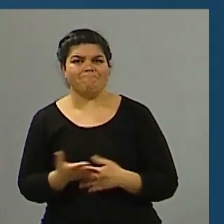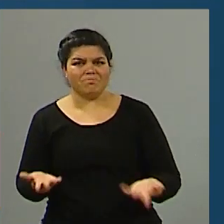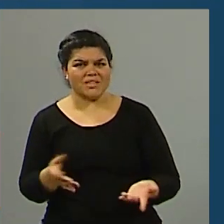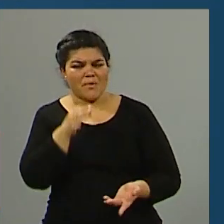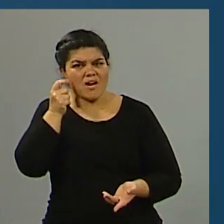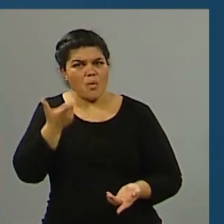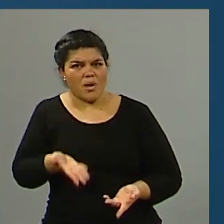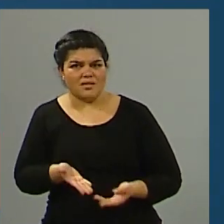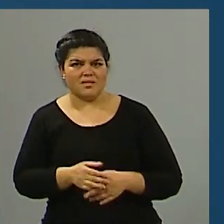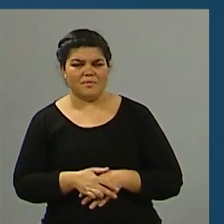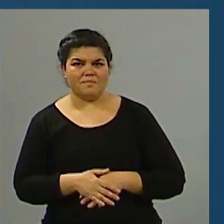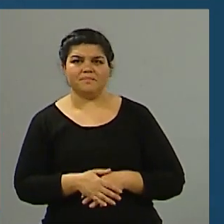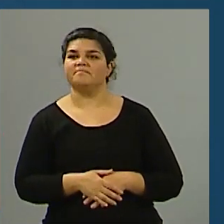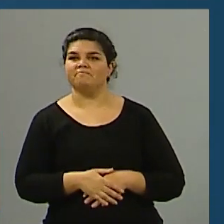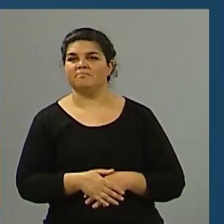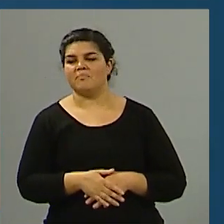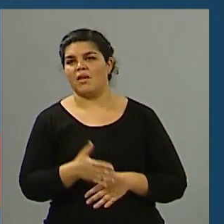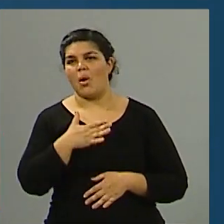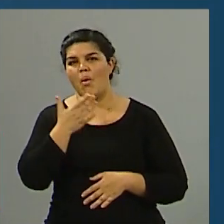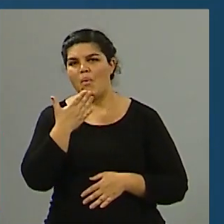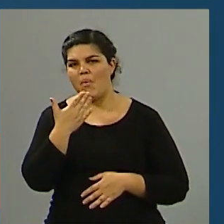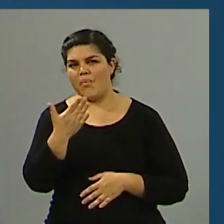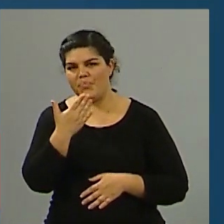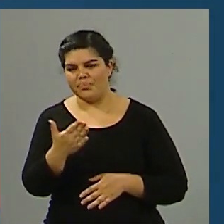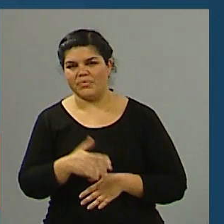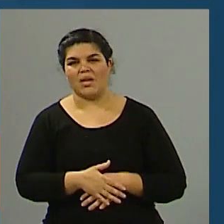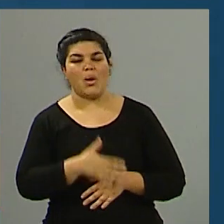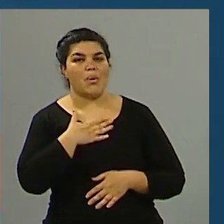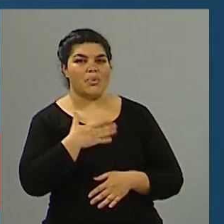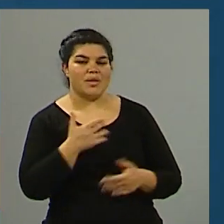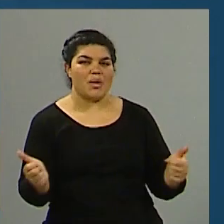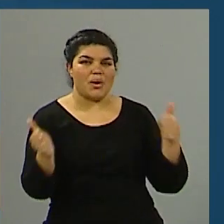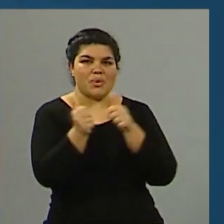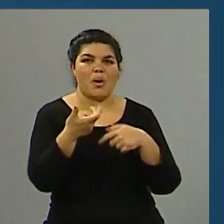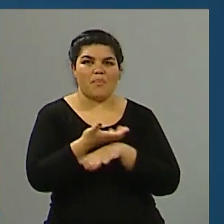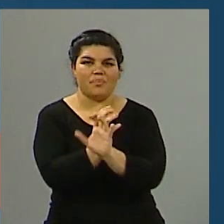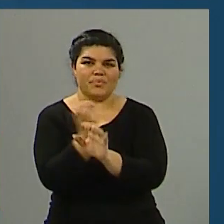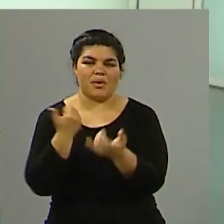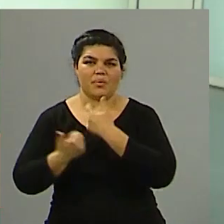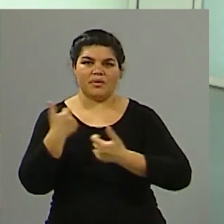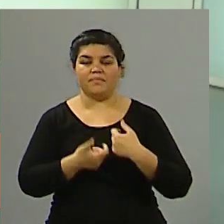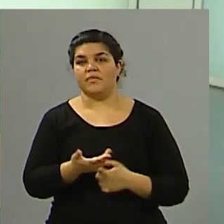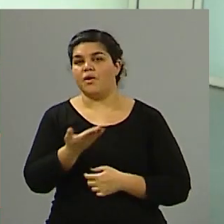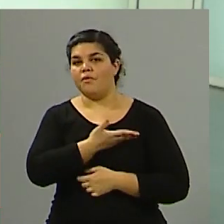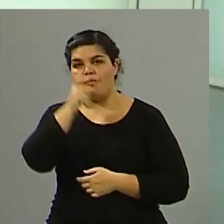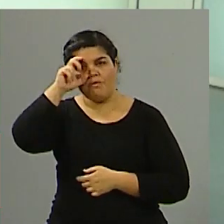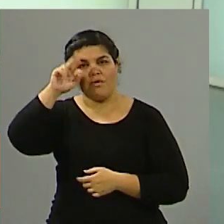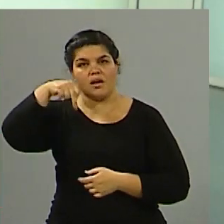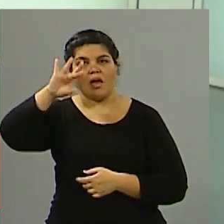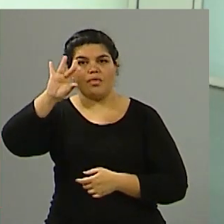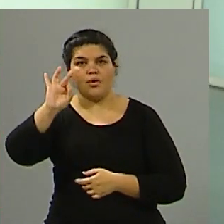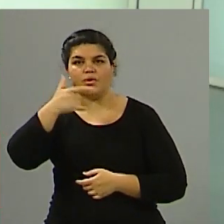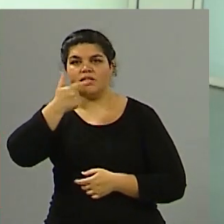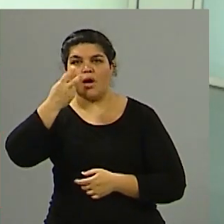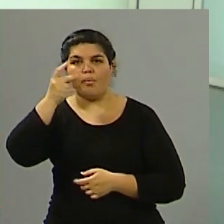por atendernos. Un placer. Un gusto poder compartir este ratito con usted. Fernando Sabore, vicepresidente de la